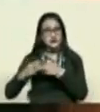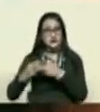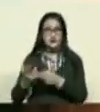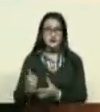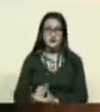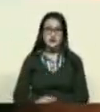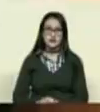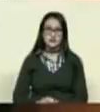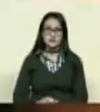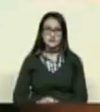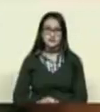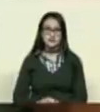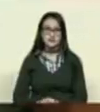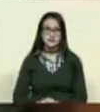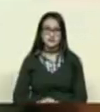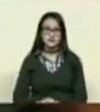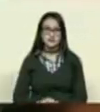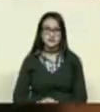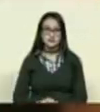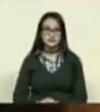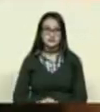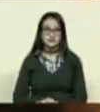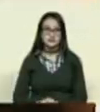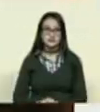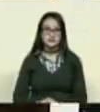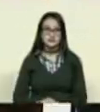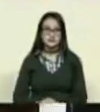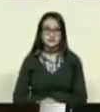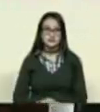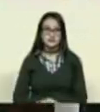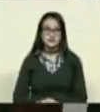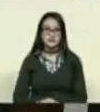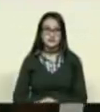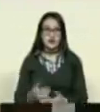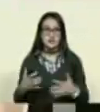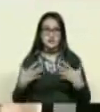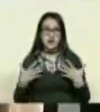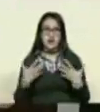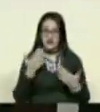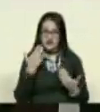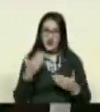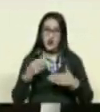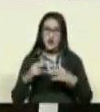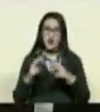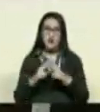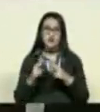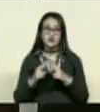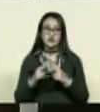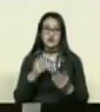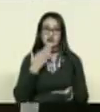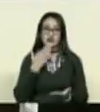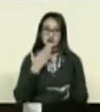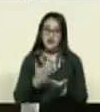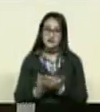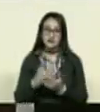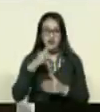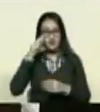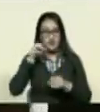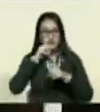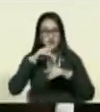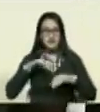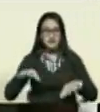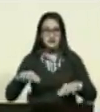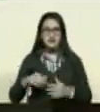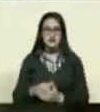Rodríguez. Así que Bárbara, me alegra mucho haberte conocido. Gracias, mi comandante. Que Dios te bendiga a